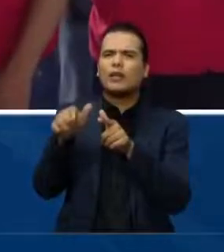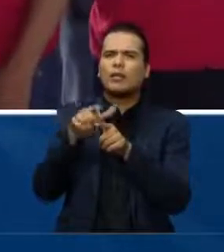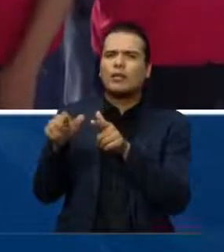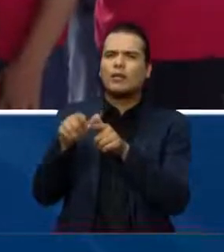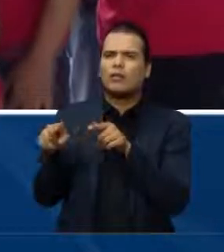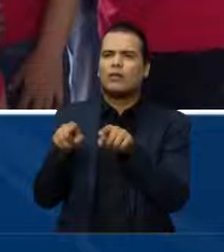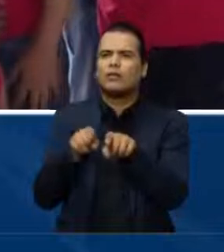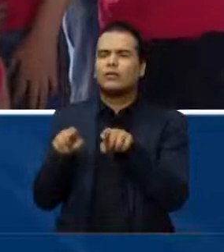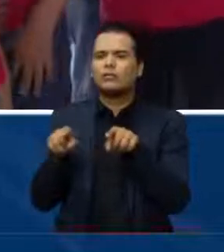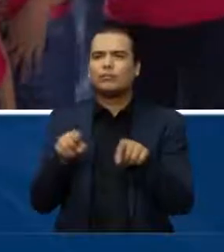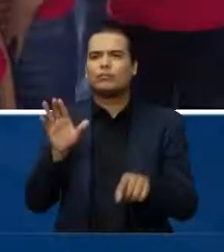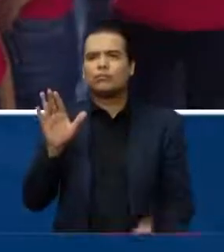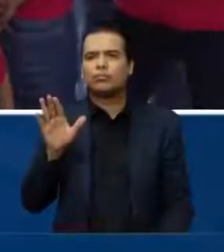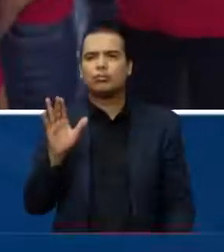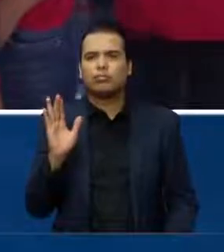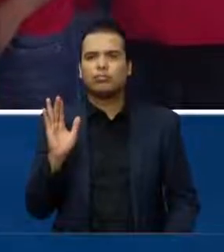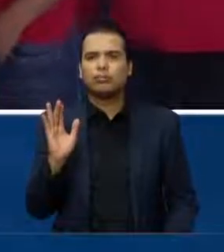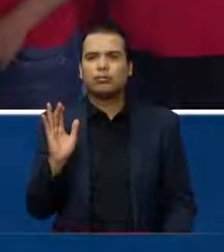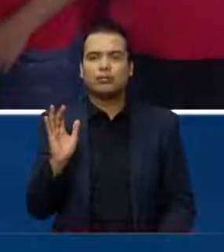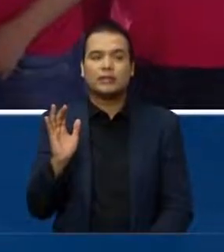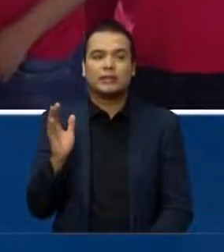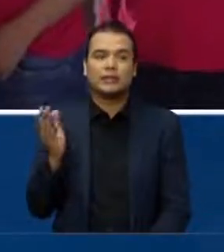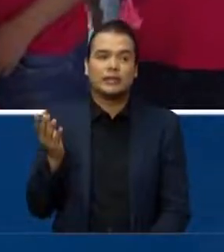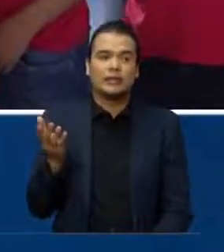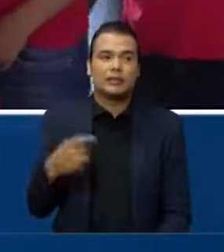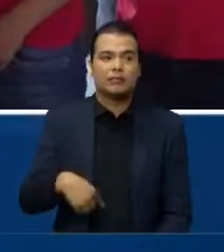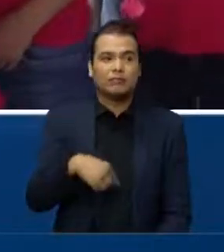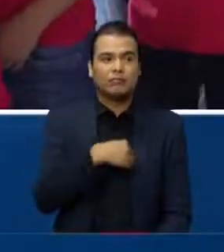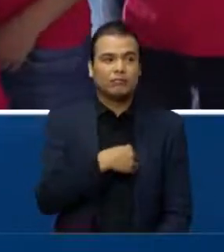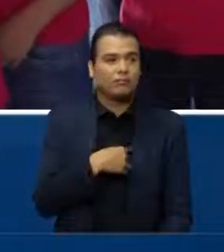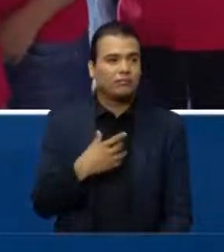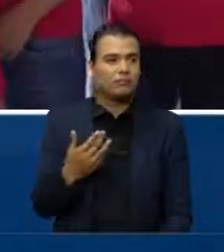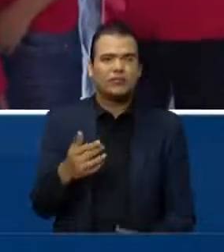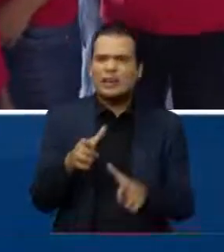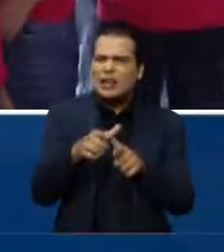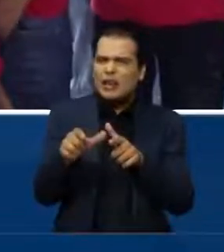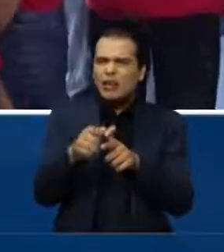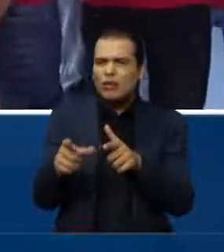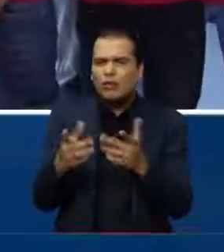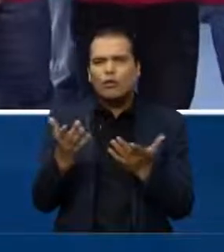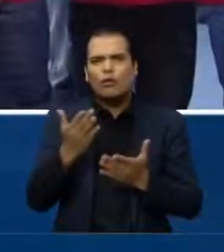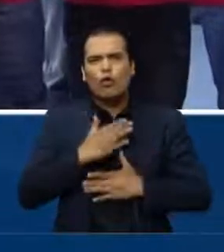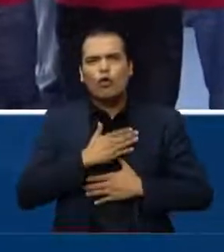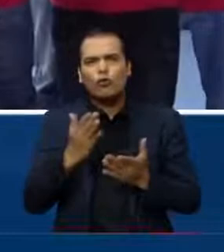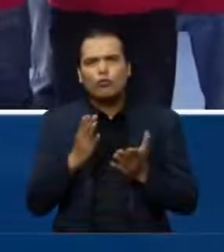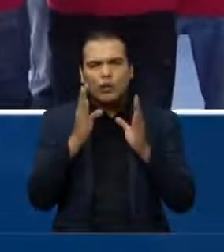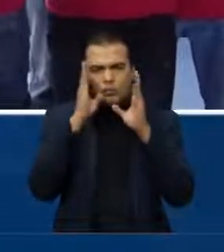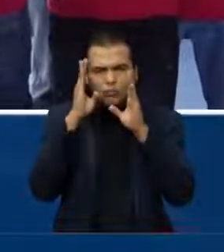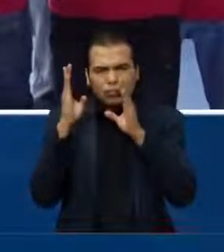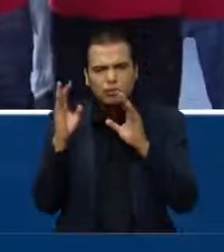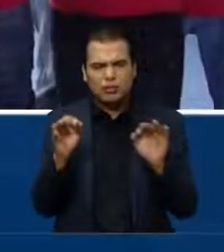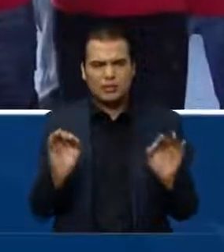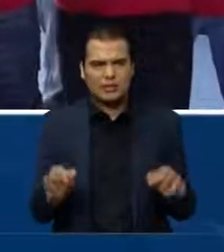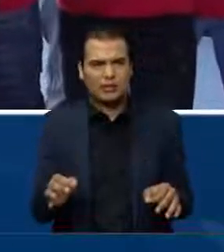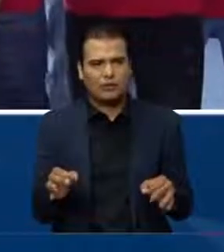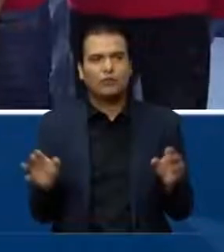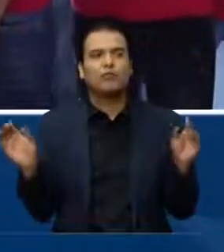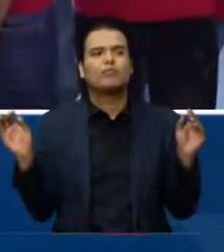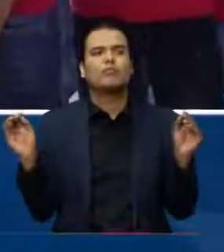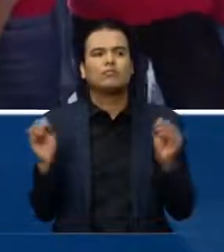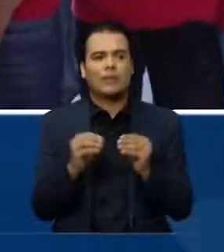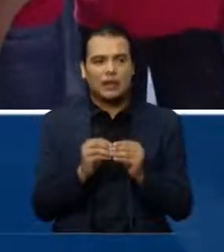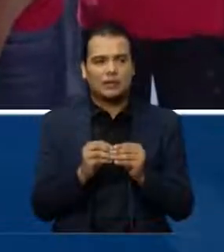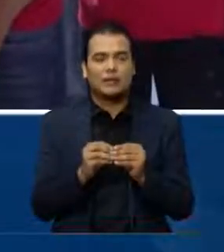el señor presidente, que lleguemos hasta el lugar más recóndito de Colombia y los barrios